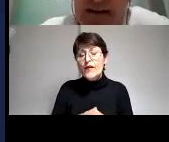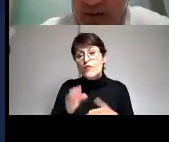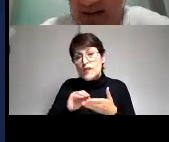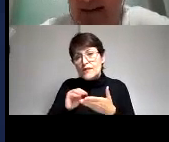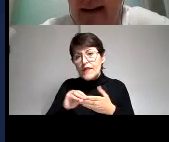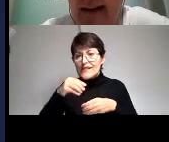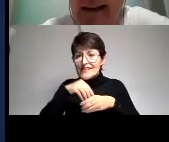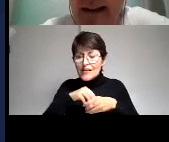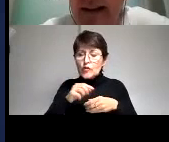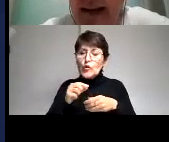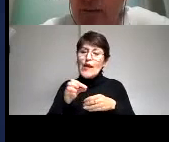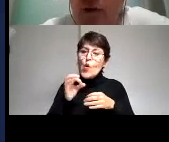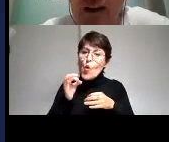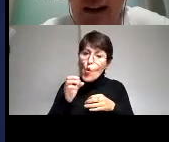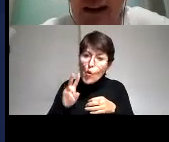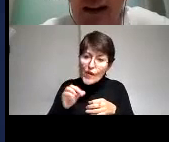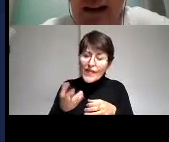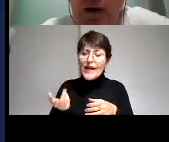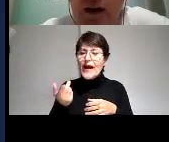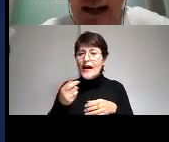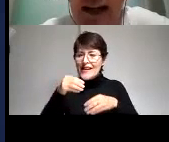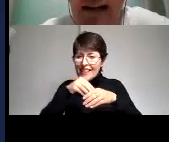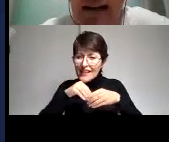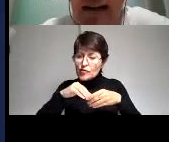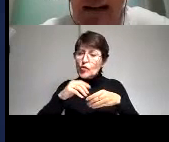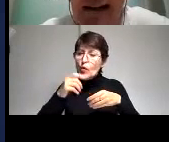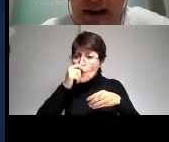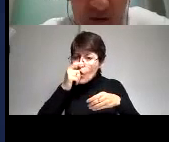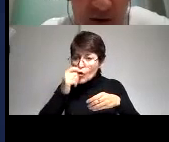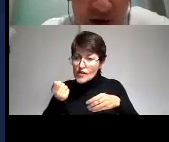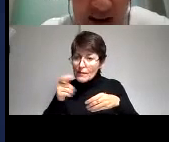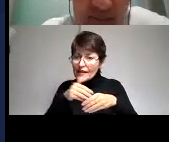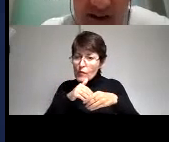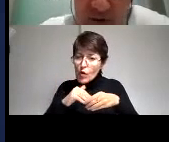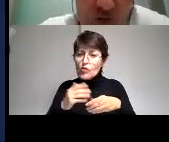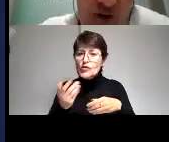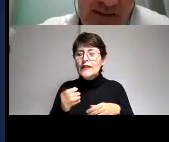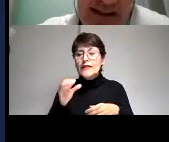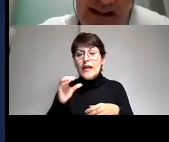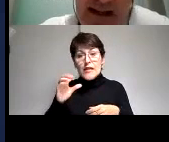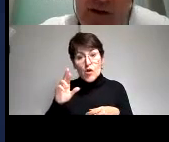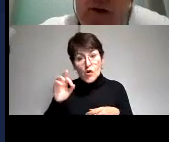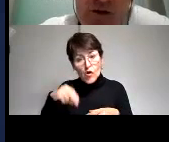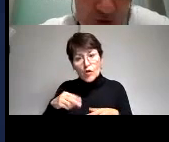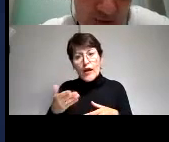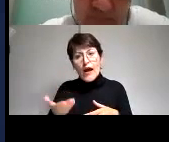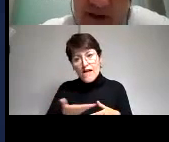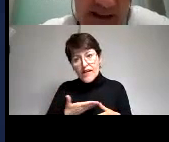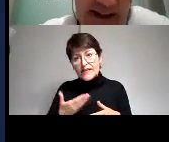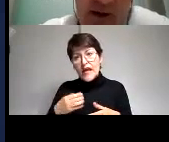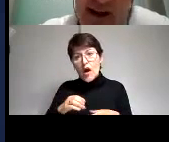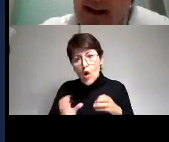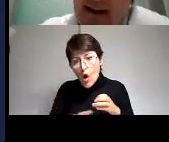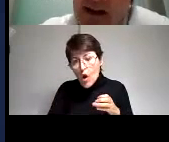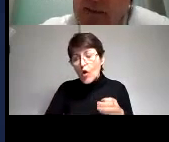hay pérdida de la mucosa colónica. En el caso del Crohn, además, no solo afecta al colon, sino que puede